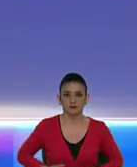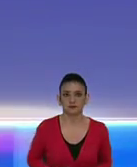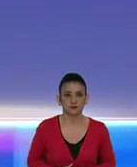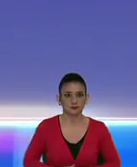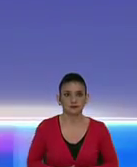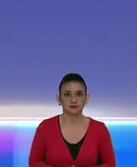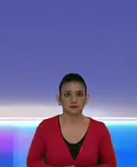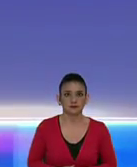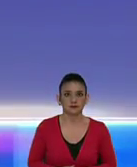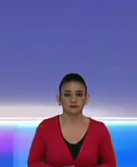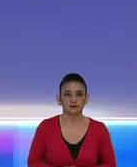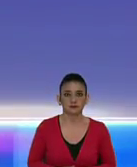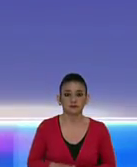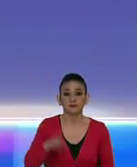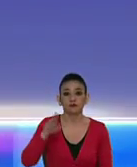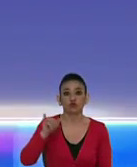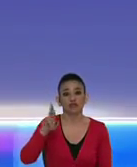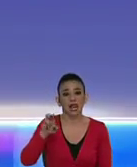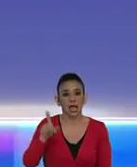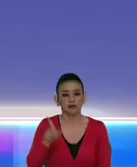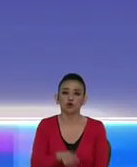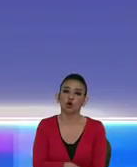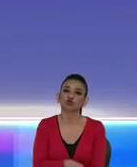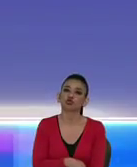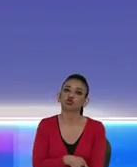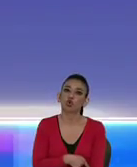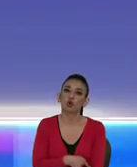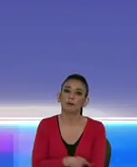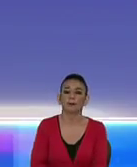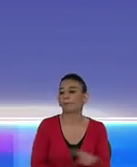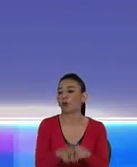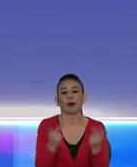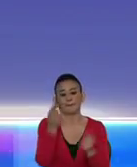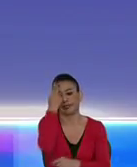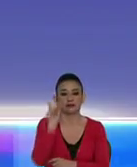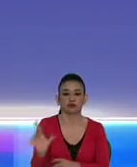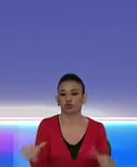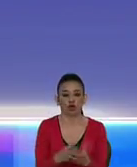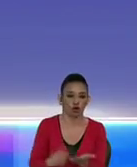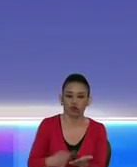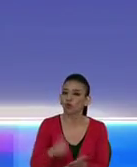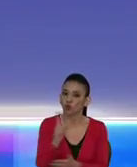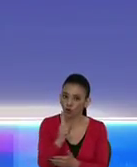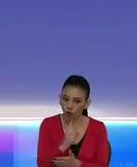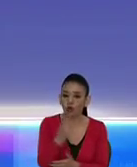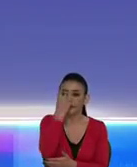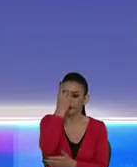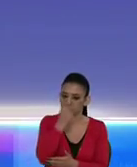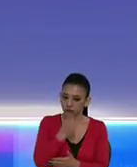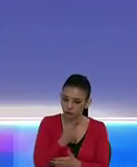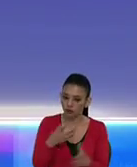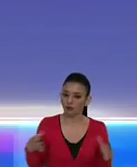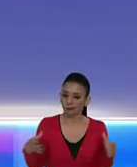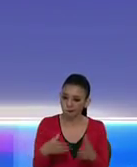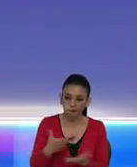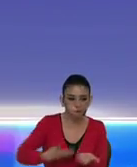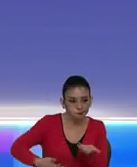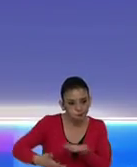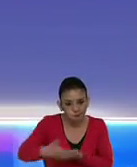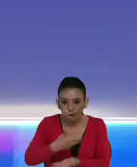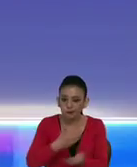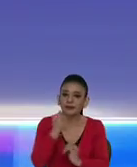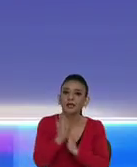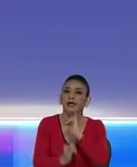Bruselas no tiene la costumbre de reaccionar sin pensar. Las buenas políticas merecen reflexión y coordinación internacional. Ahora analizaremos